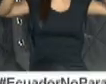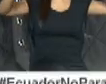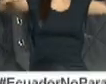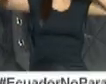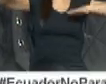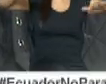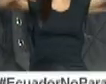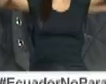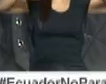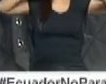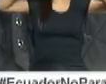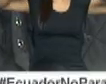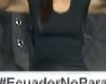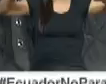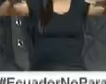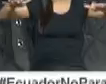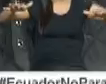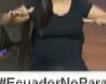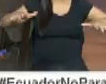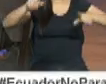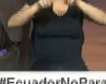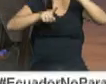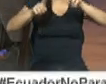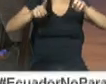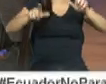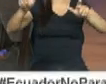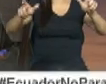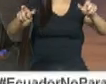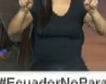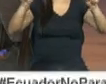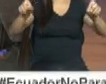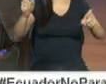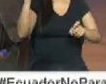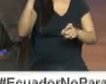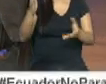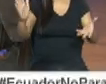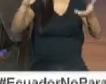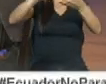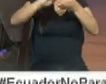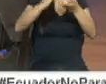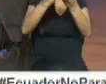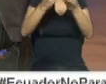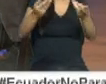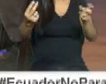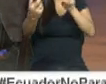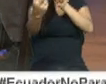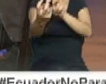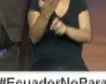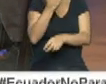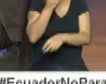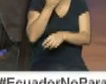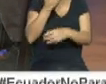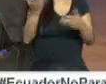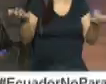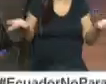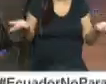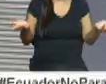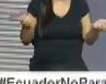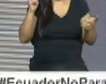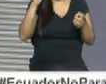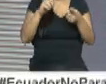lado. Algunos comentaristas sostienen eso, que es necesario que se pongan a conversar ya en otro sentido. Sin